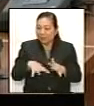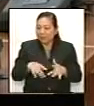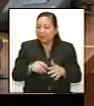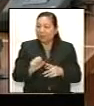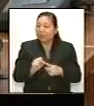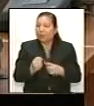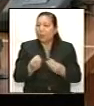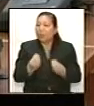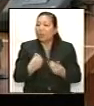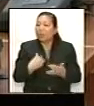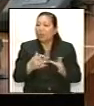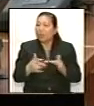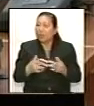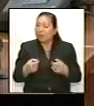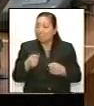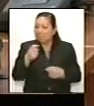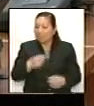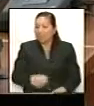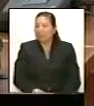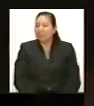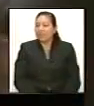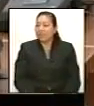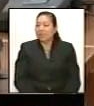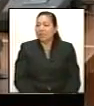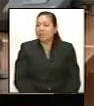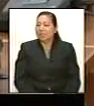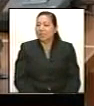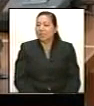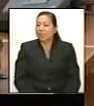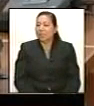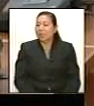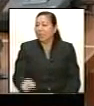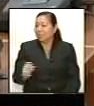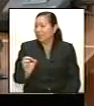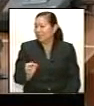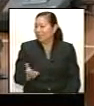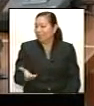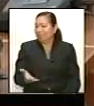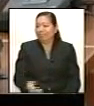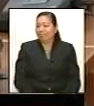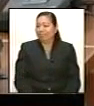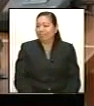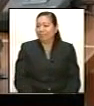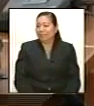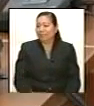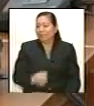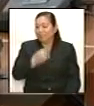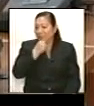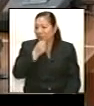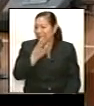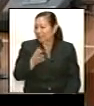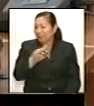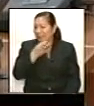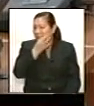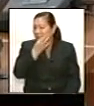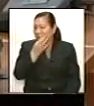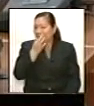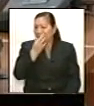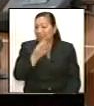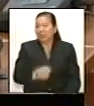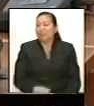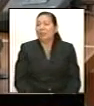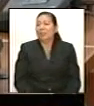redes sociales y cómo si tenía mi correo personal? Que mi correo personal es un correo que utilizo así, como soy periodista, no es que lo tenga secreto,